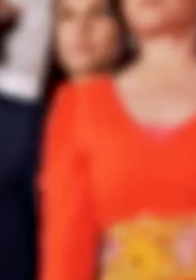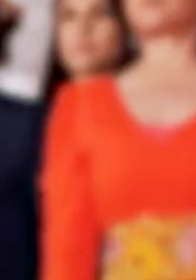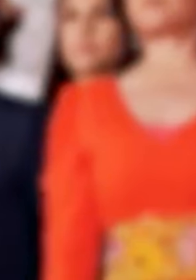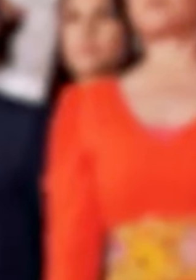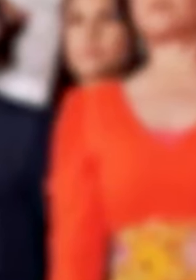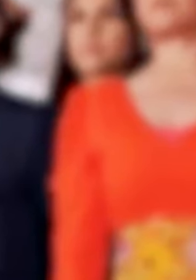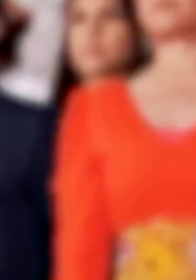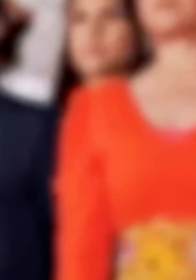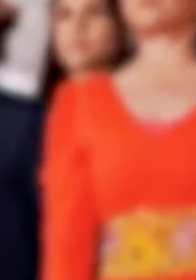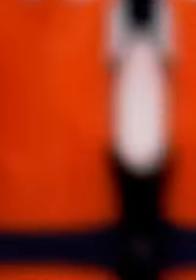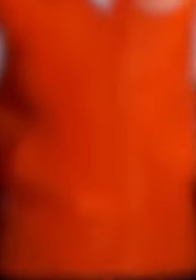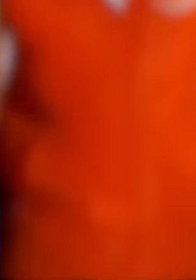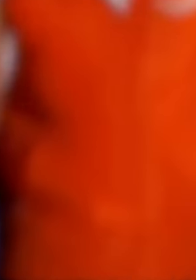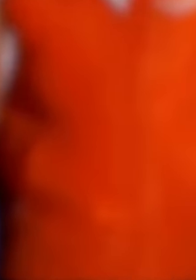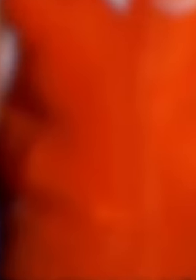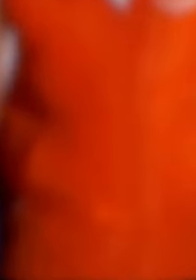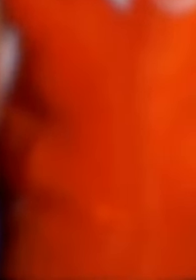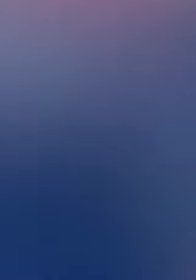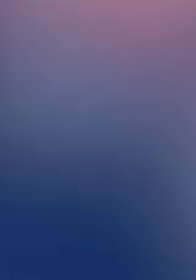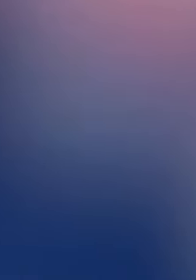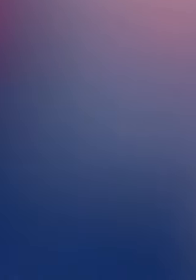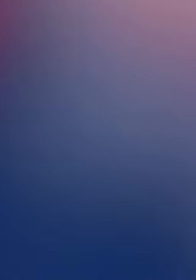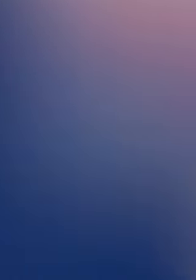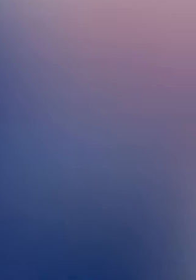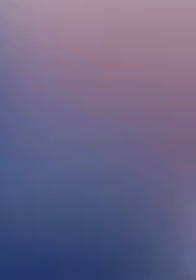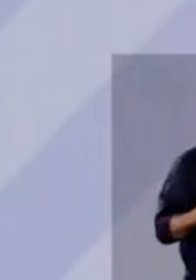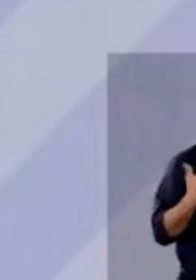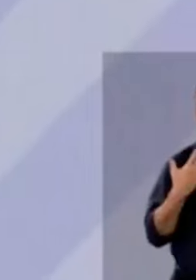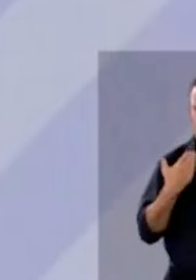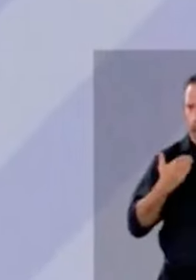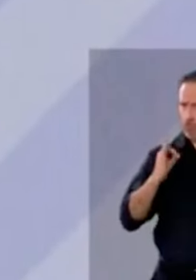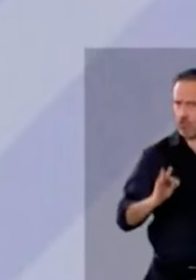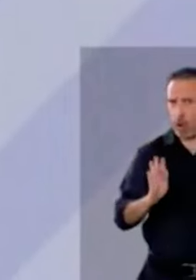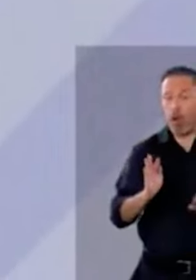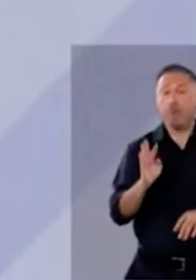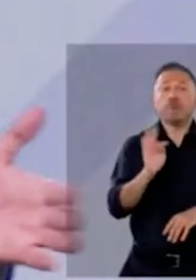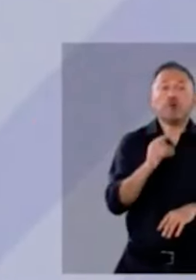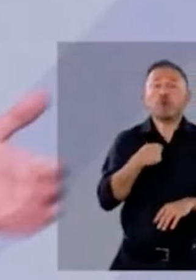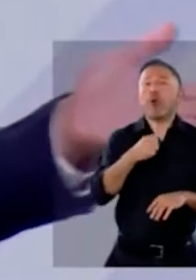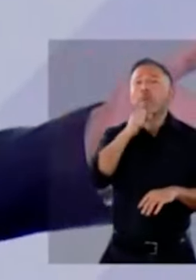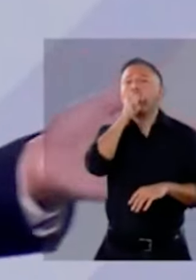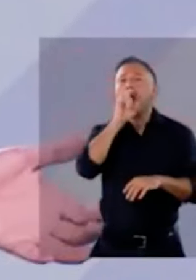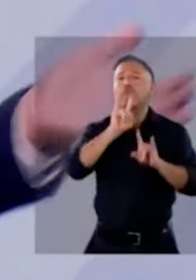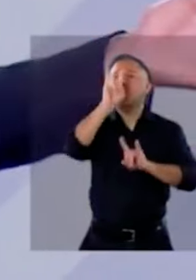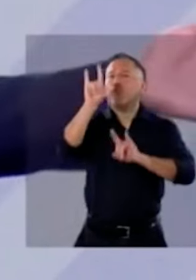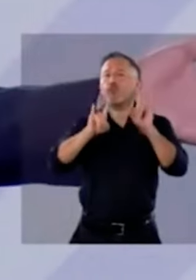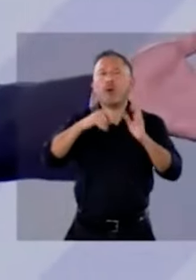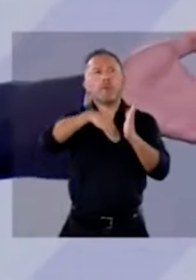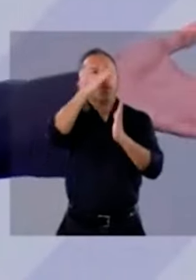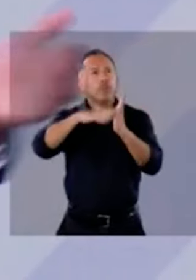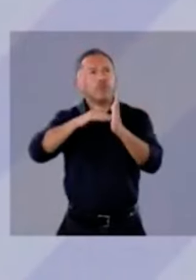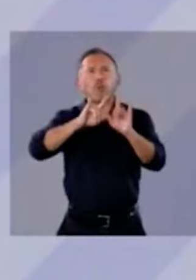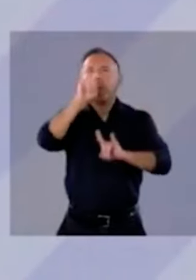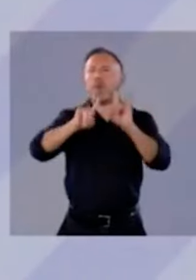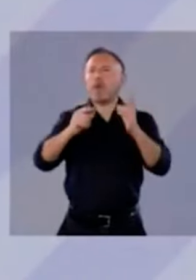relación con Estados Unidos Con mayor respeto a los derechos humanos Llamando racista a Trump Dar continuidad de las políticas que han funcionado Y cambiar las áreas de oportunidad